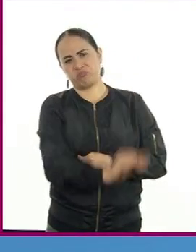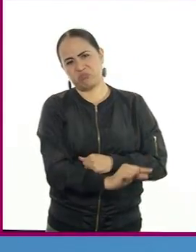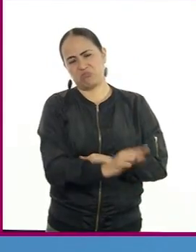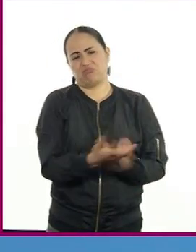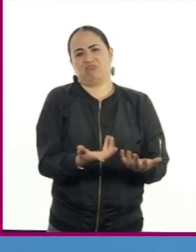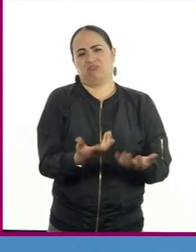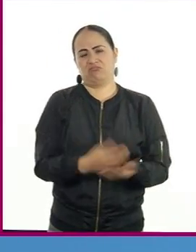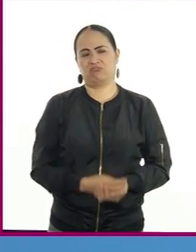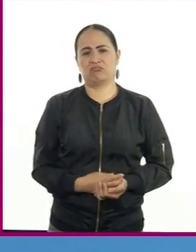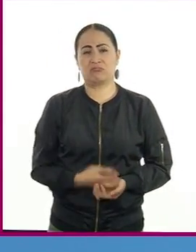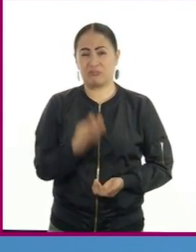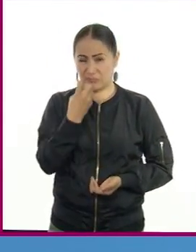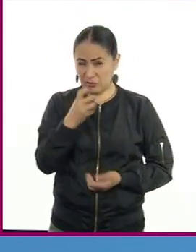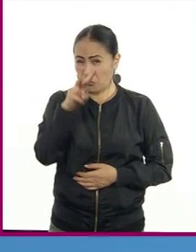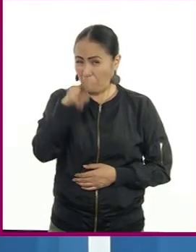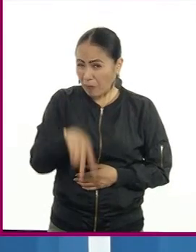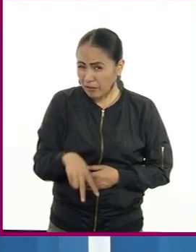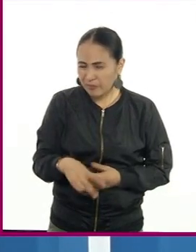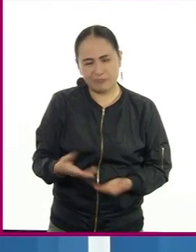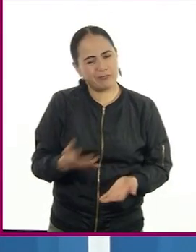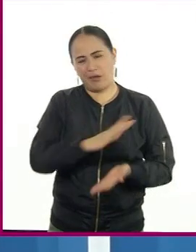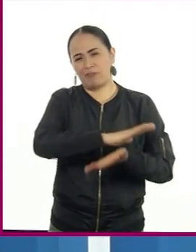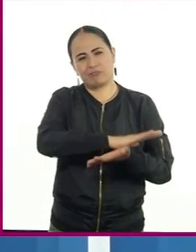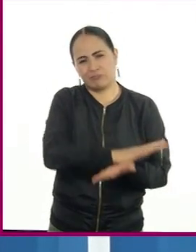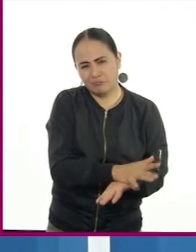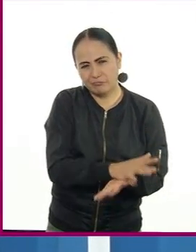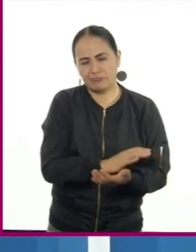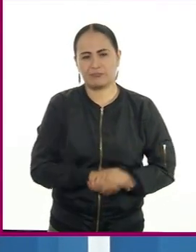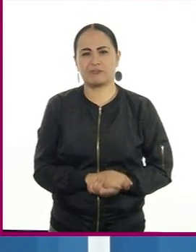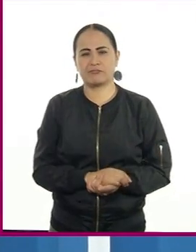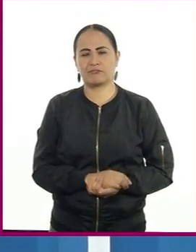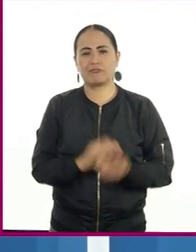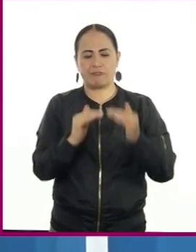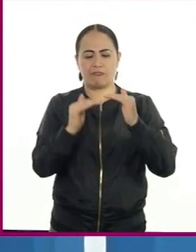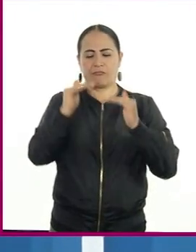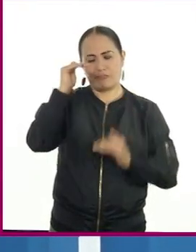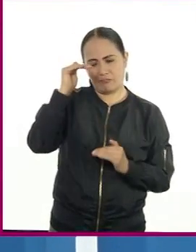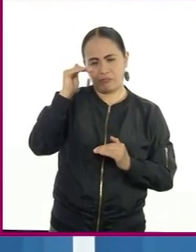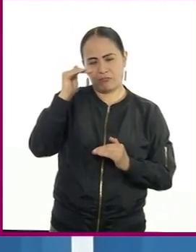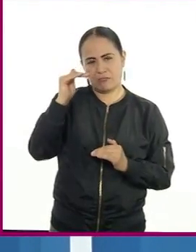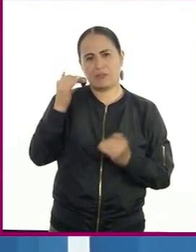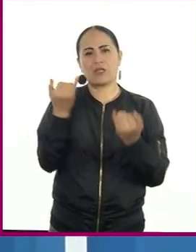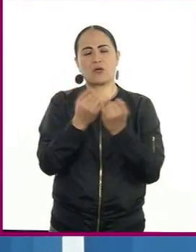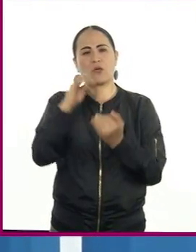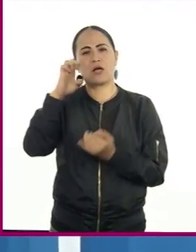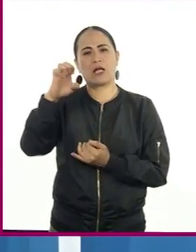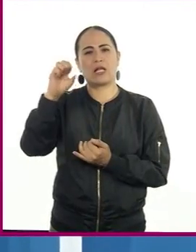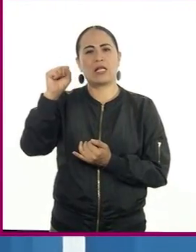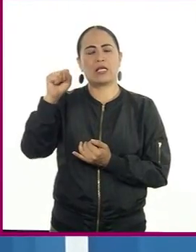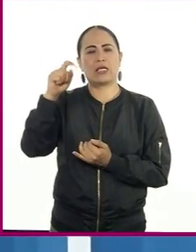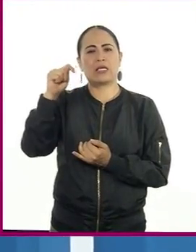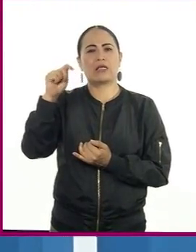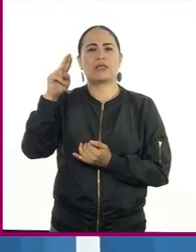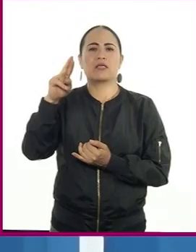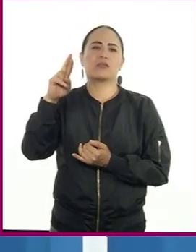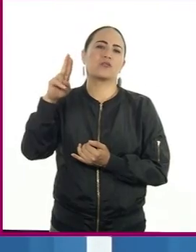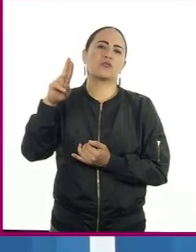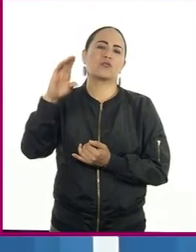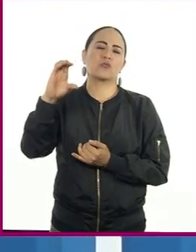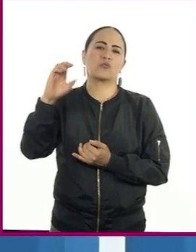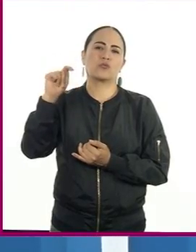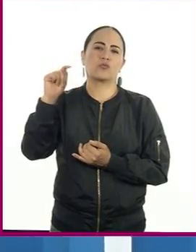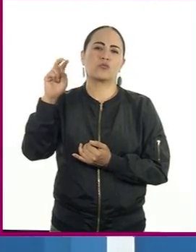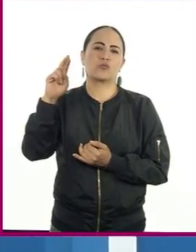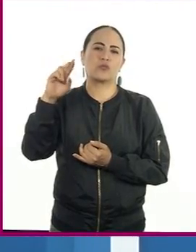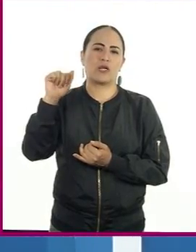ejemplo, maestro. Las desigualdades son estructurales y algunas veces establecidas